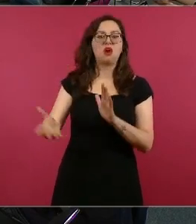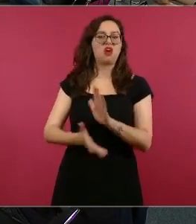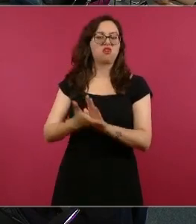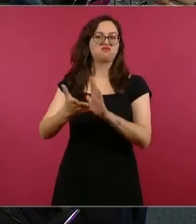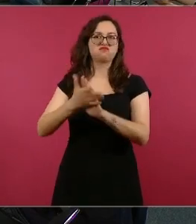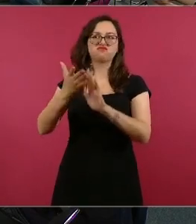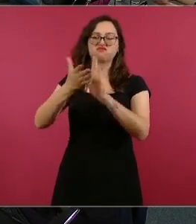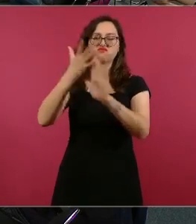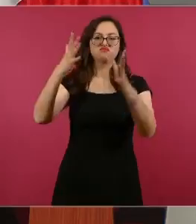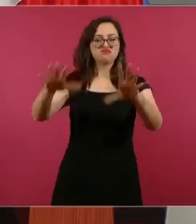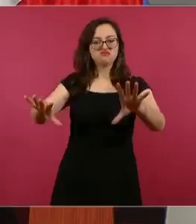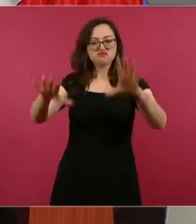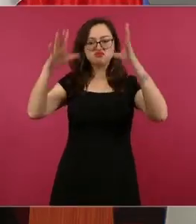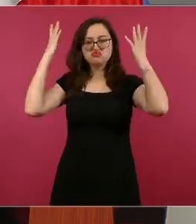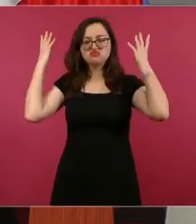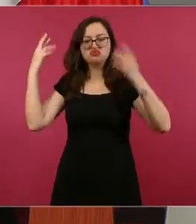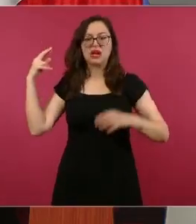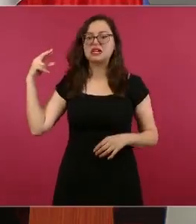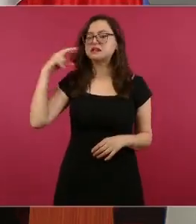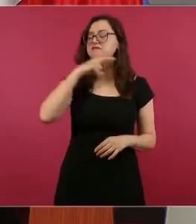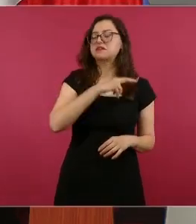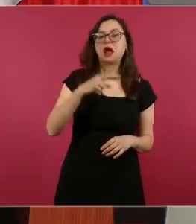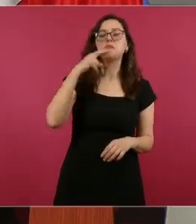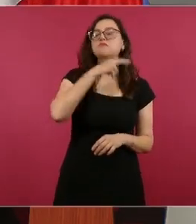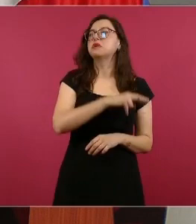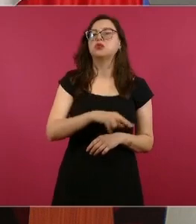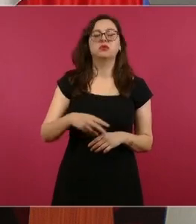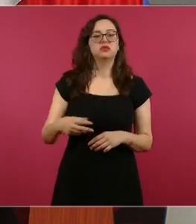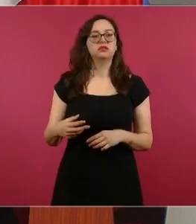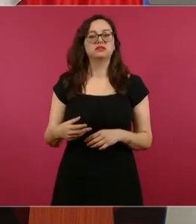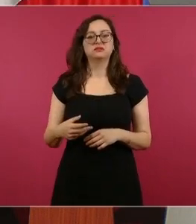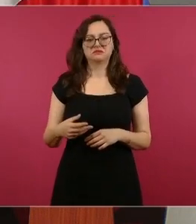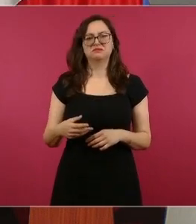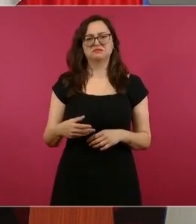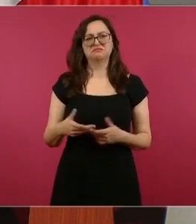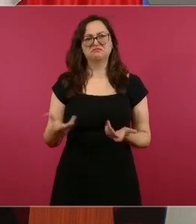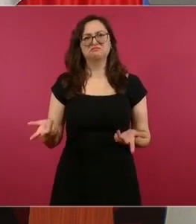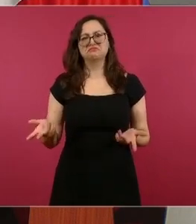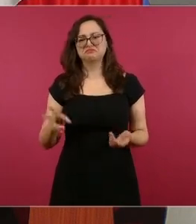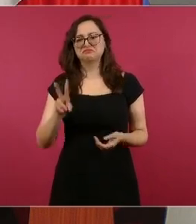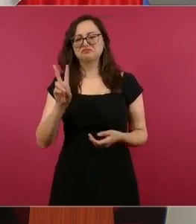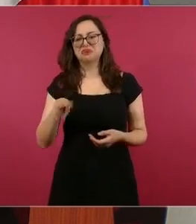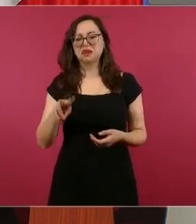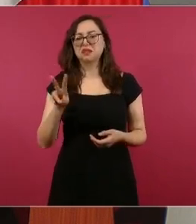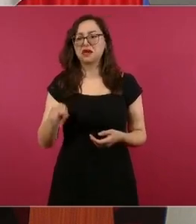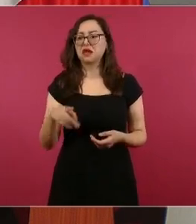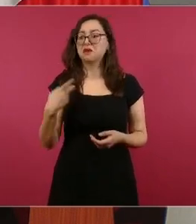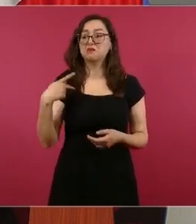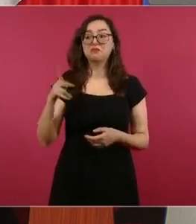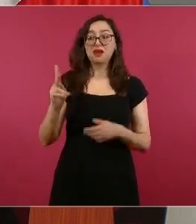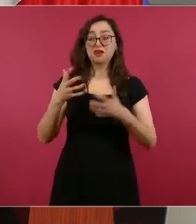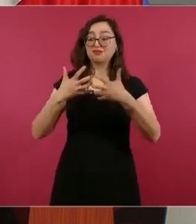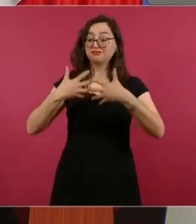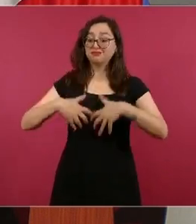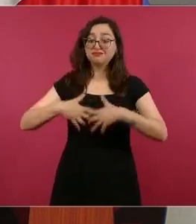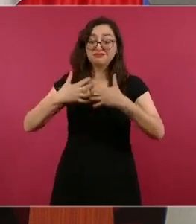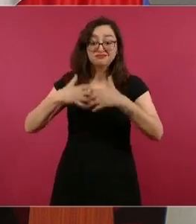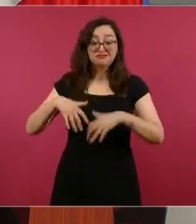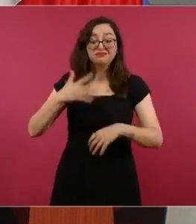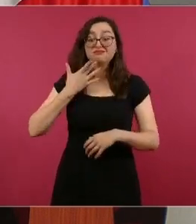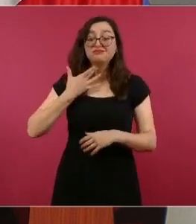en días, en meses? pues aquí,